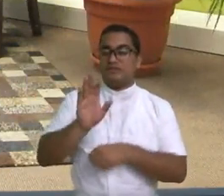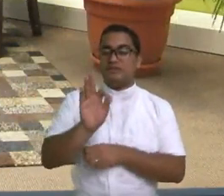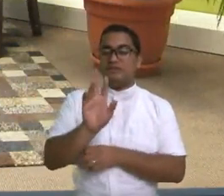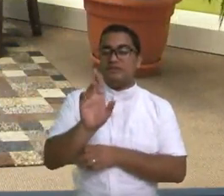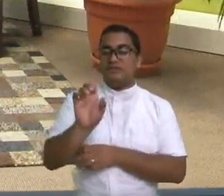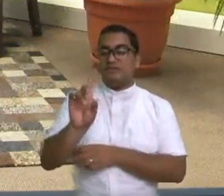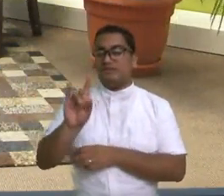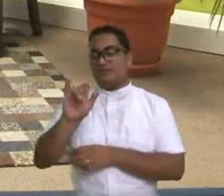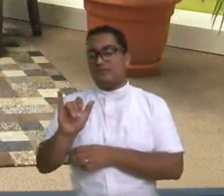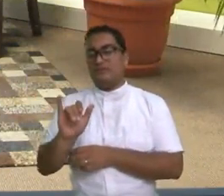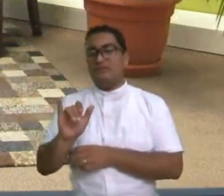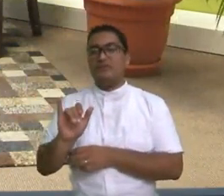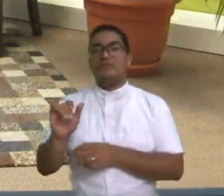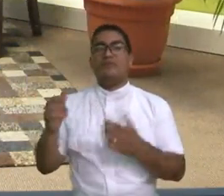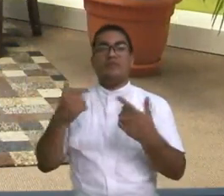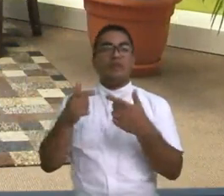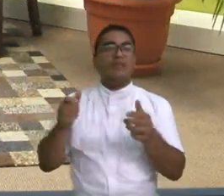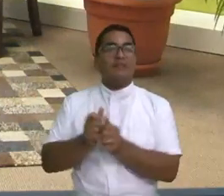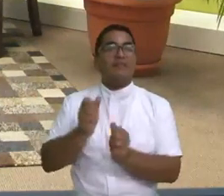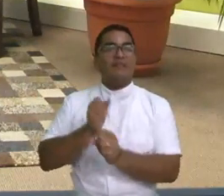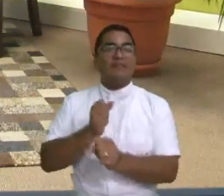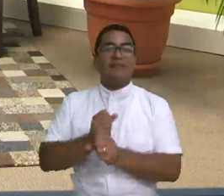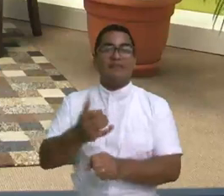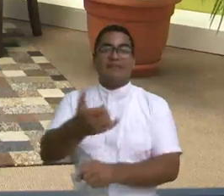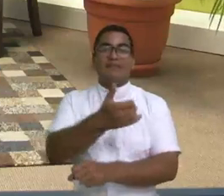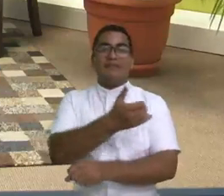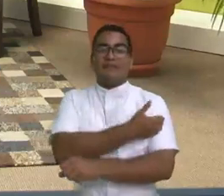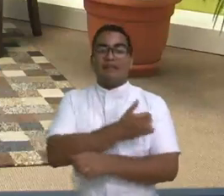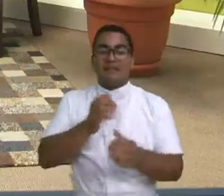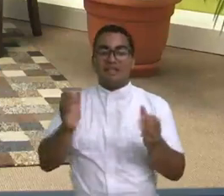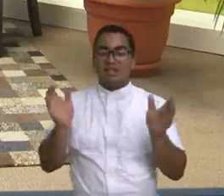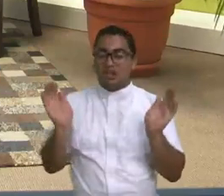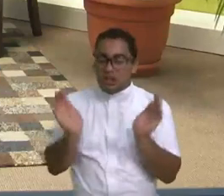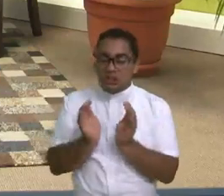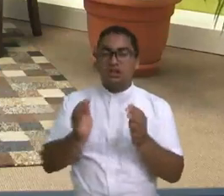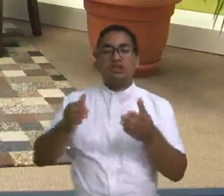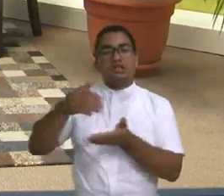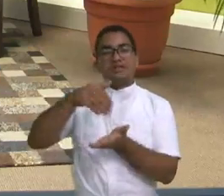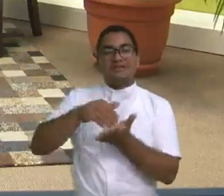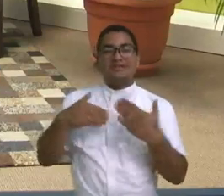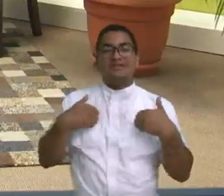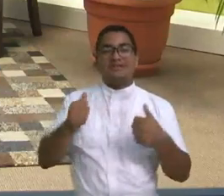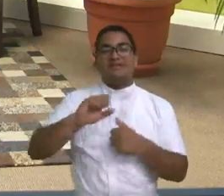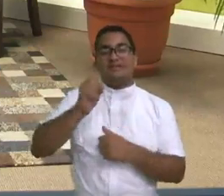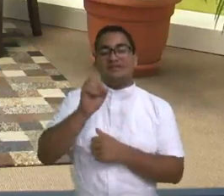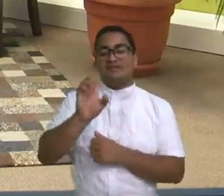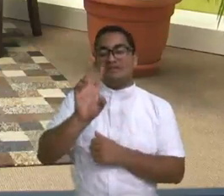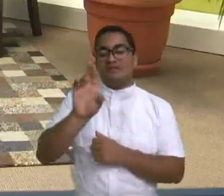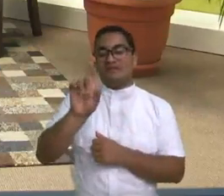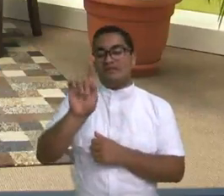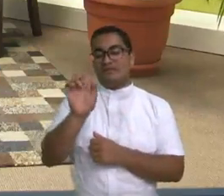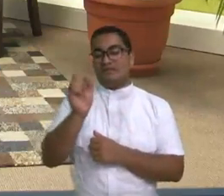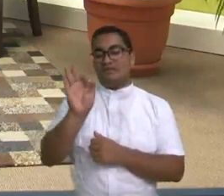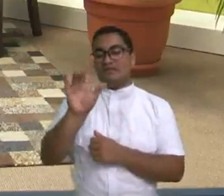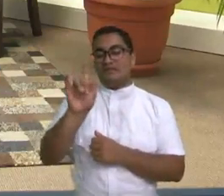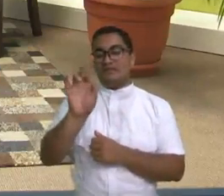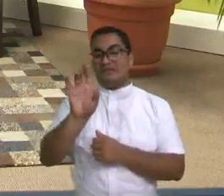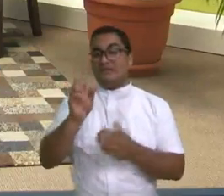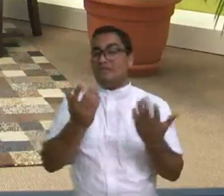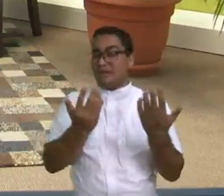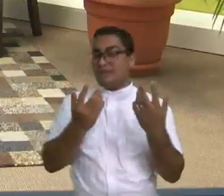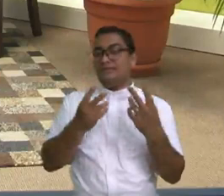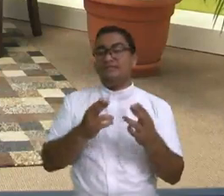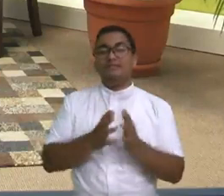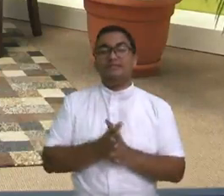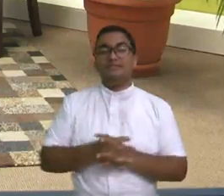Suárez, quien es parte del equipo médico del Centro de Salud Sócrates Flores. No le cambie de canal, ya